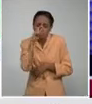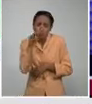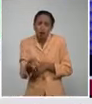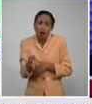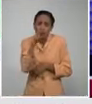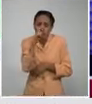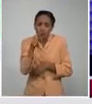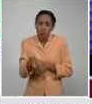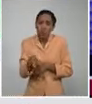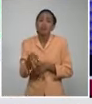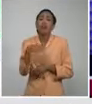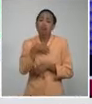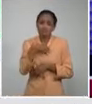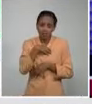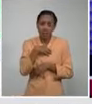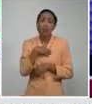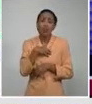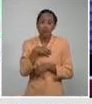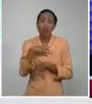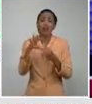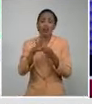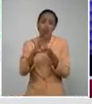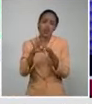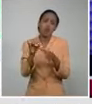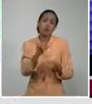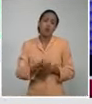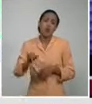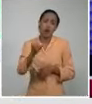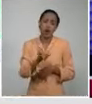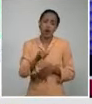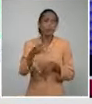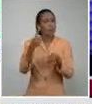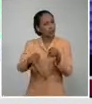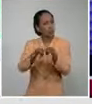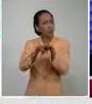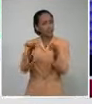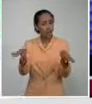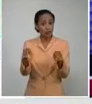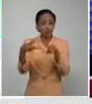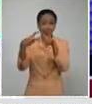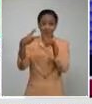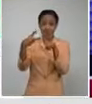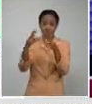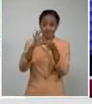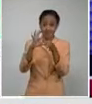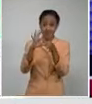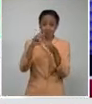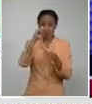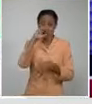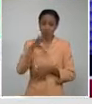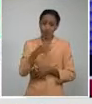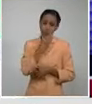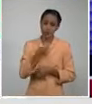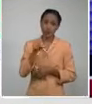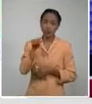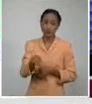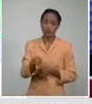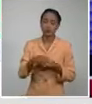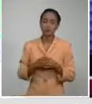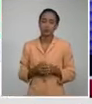está reportado de grave, pero estable en estos momentos. En el grupo